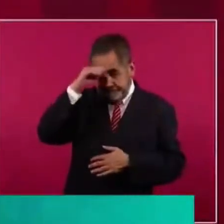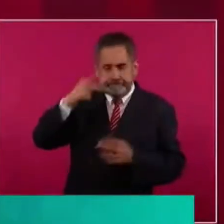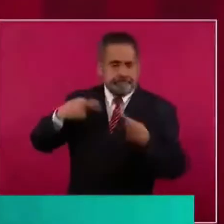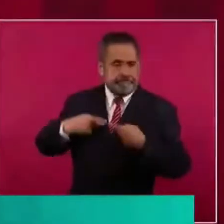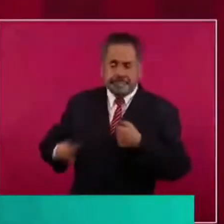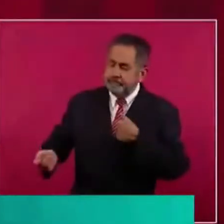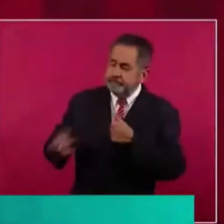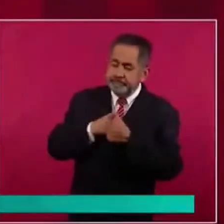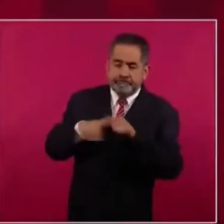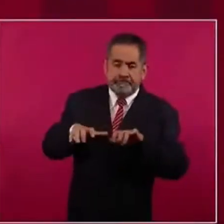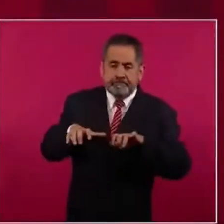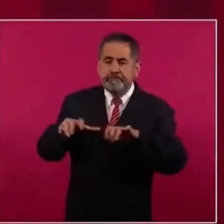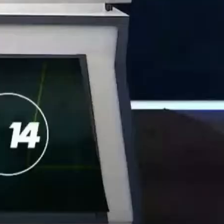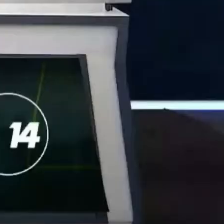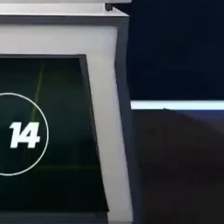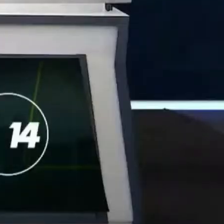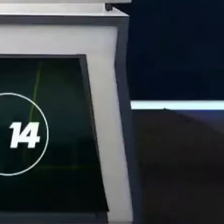pueblo.